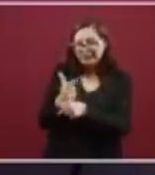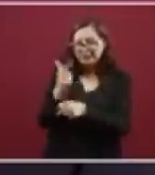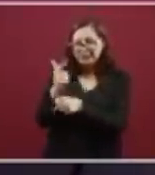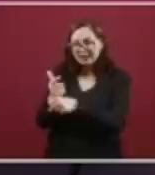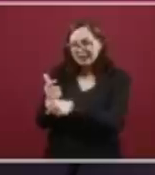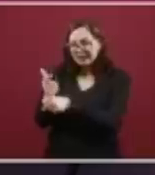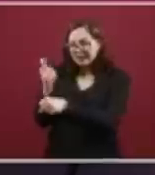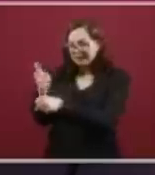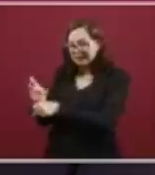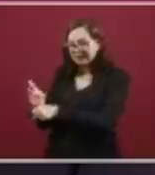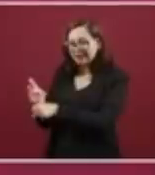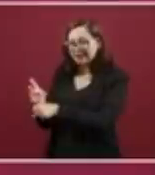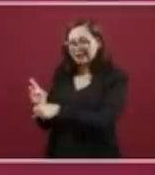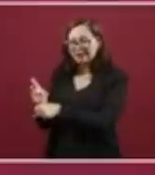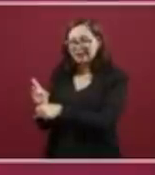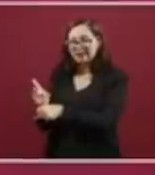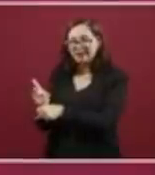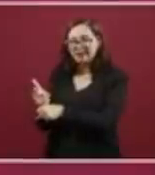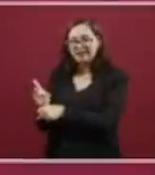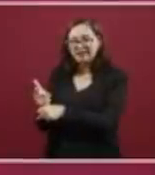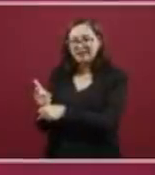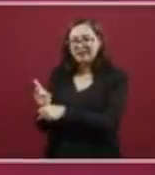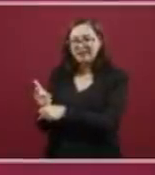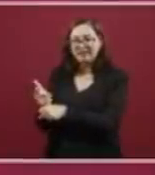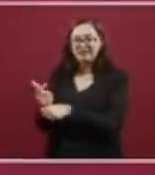algunos no